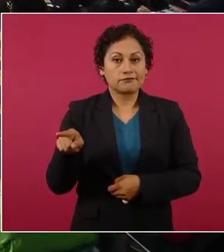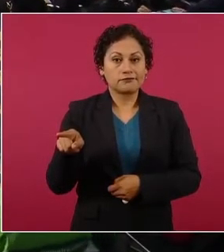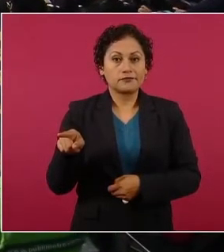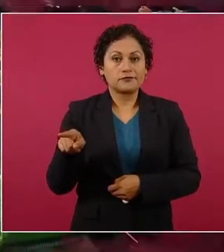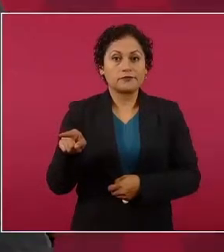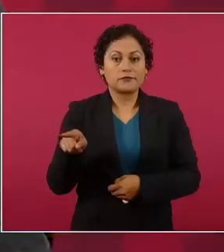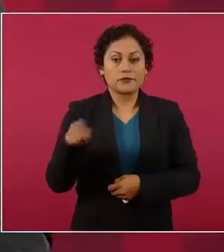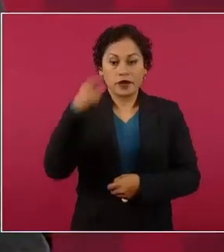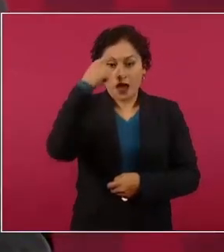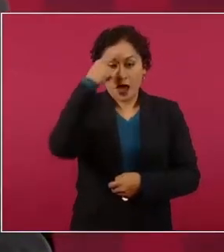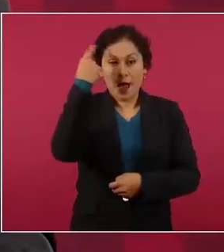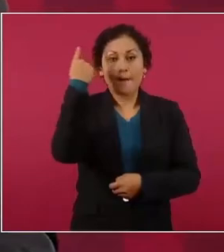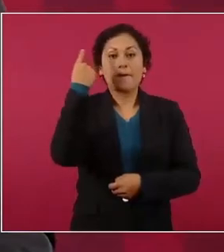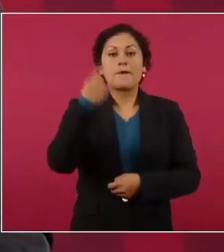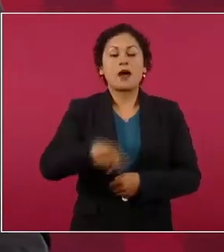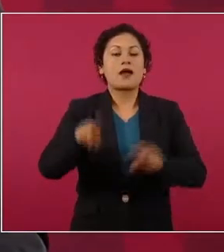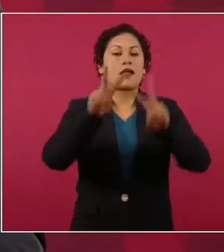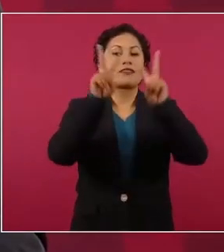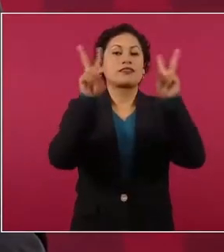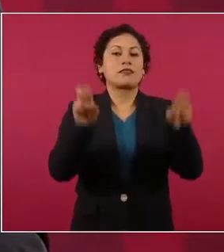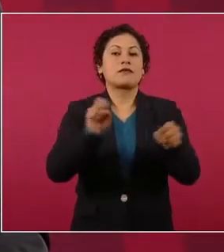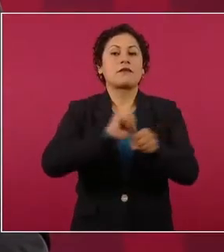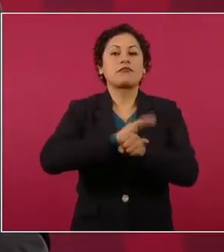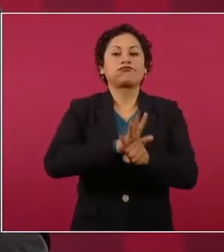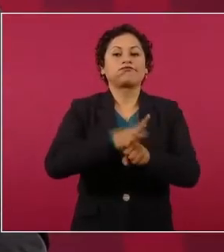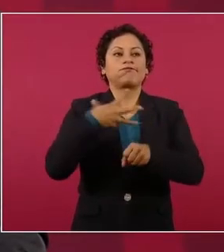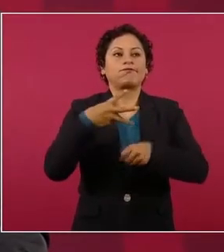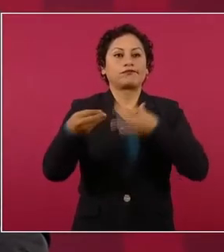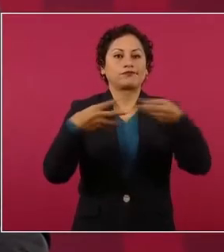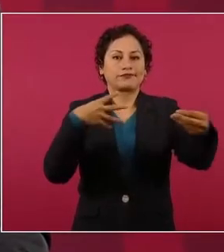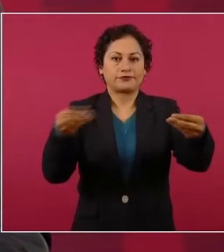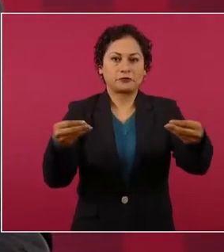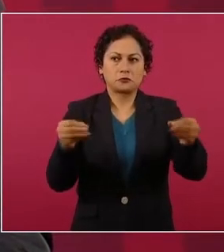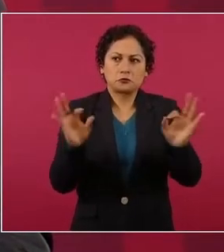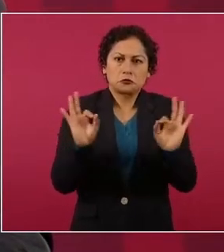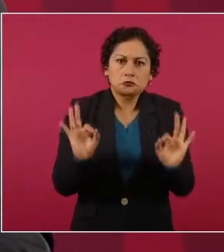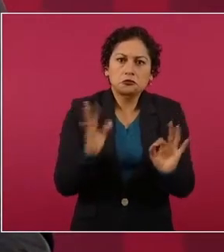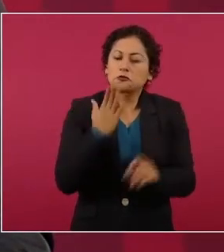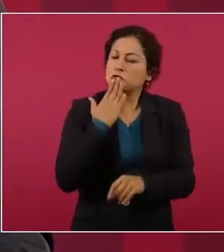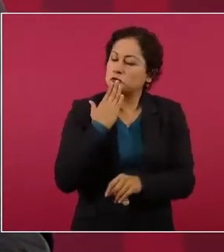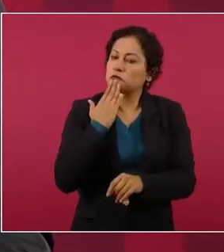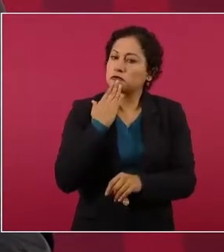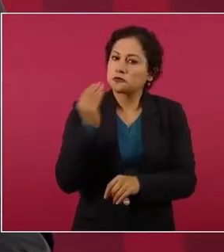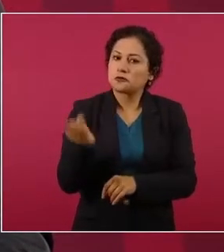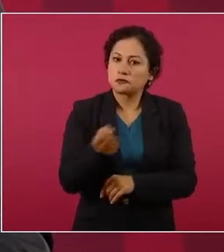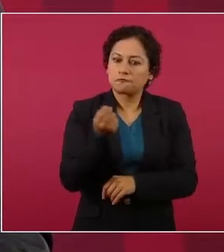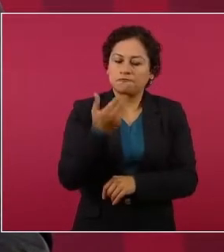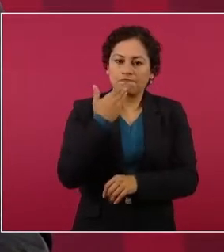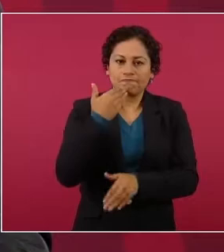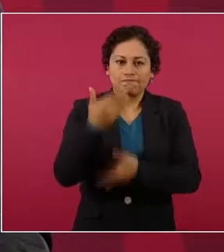lo de la pandemia, que afortunadamente vamos bien, y